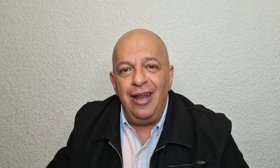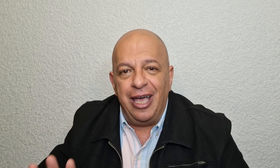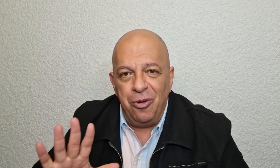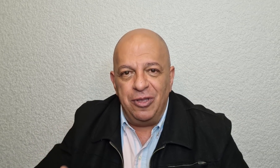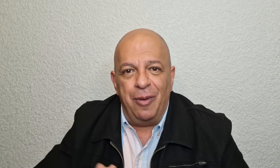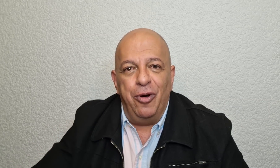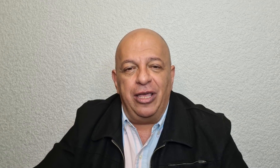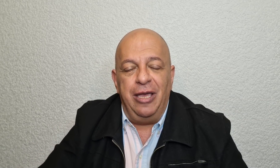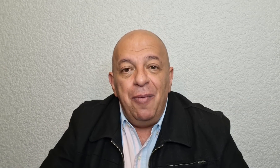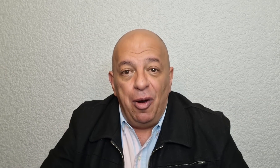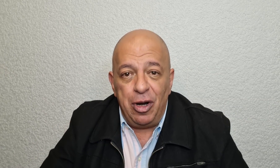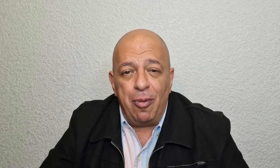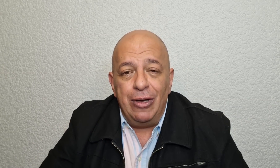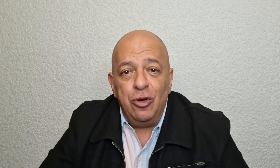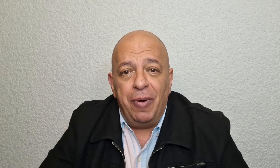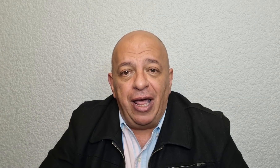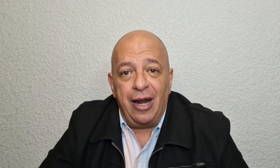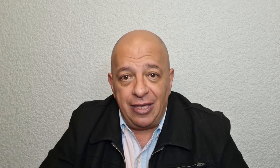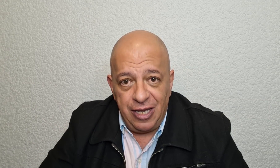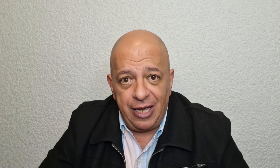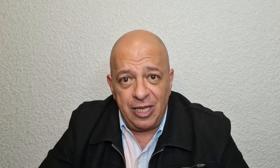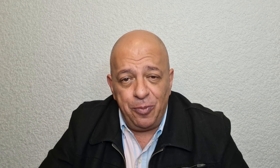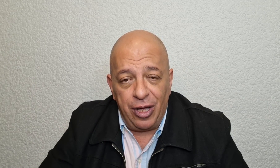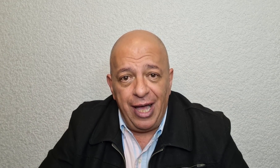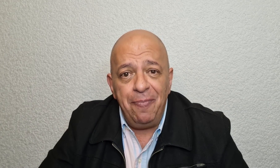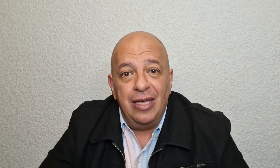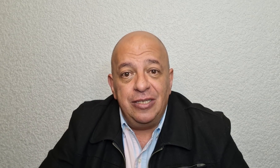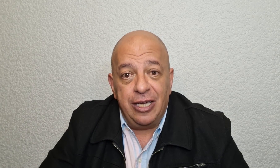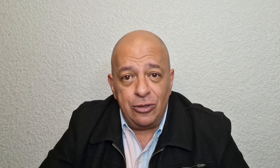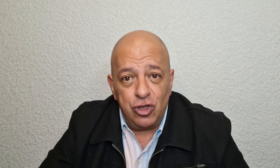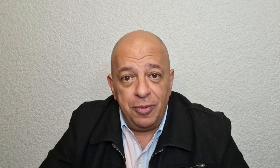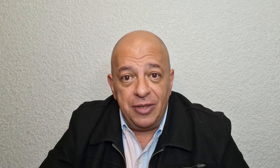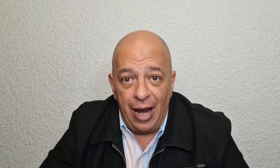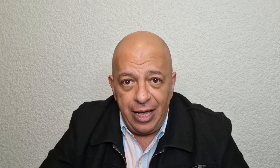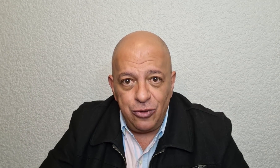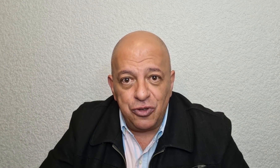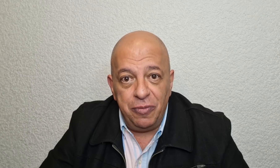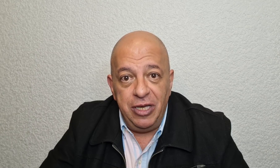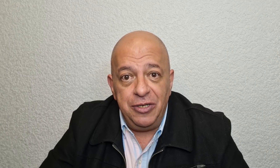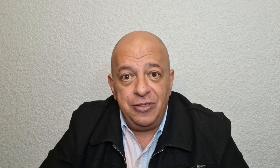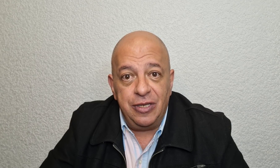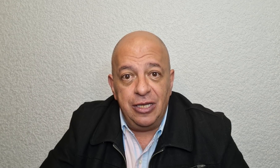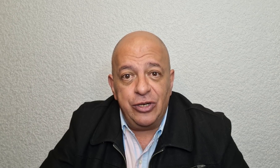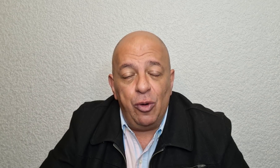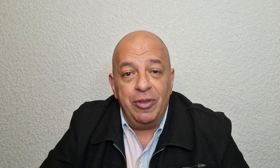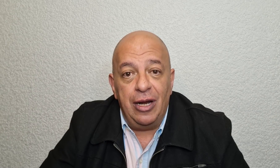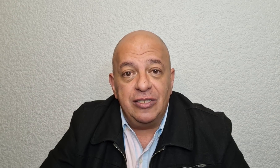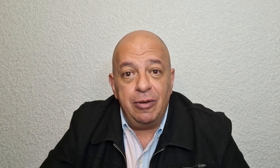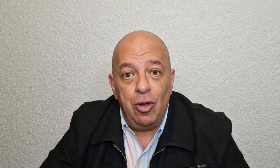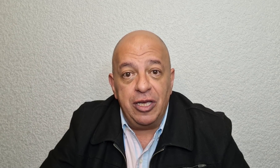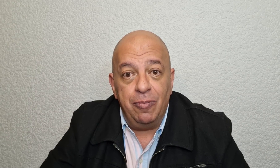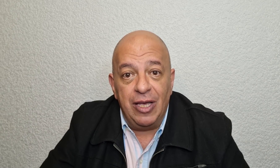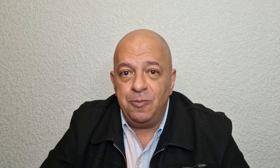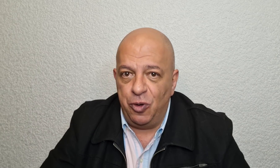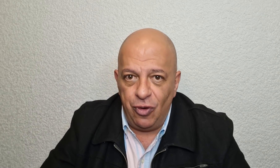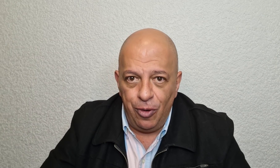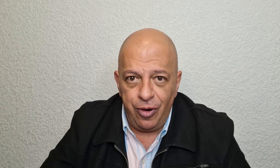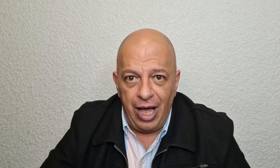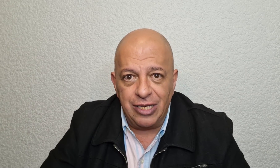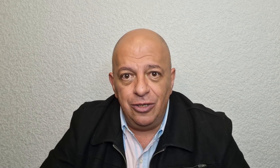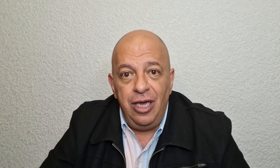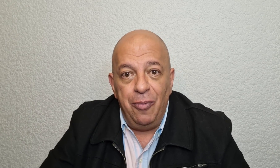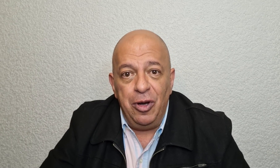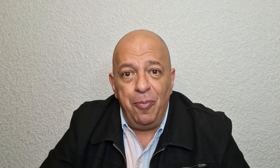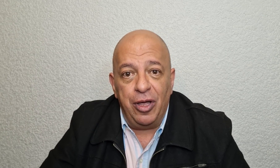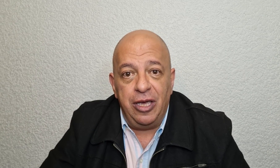que no entre por aquí pero bueno aprovecho para agradecer que estés por acá si te quieres suscribir dale suscribir si quieres recomendarles tenido alguien más por favor